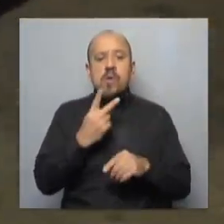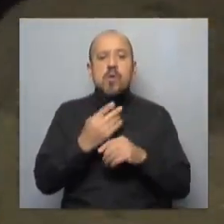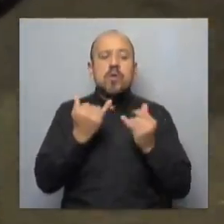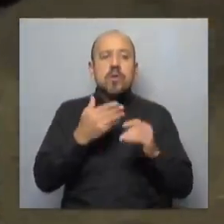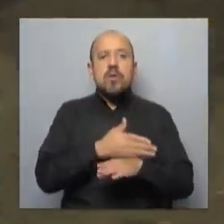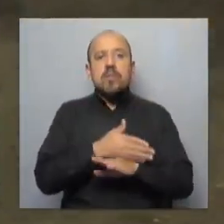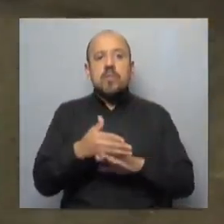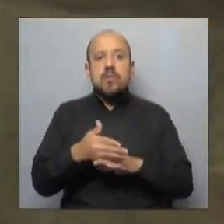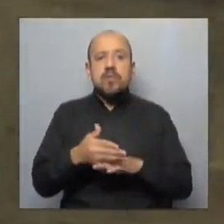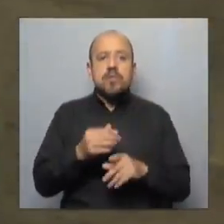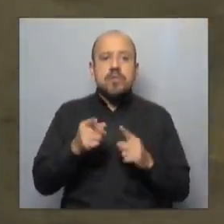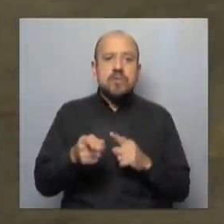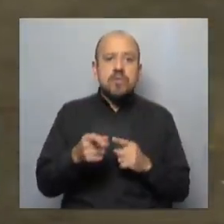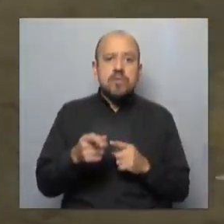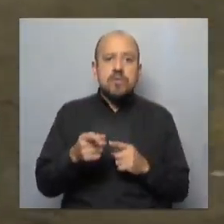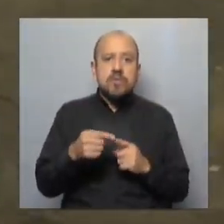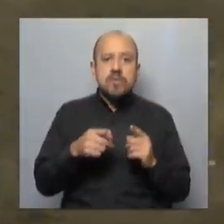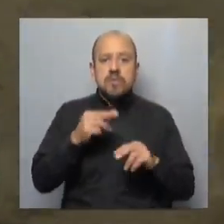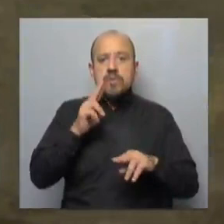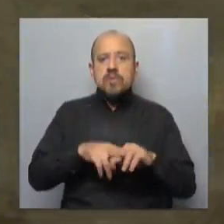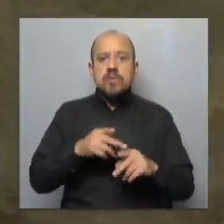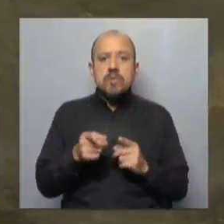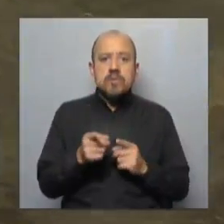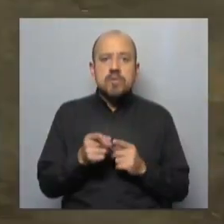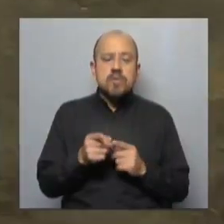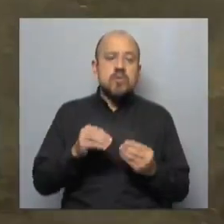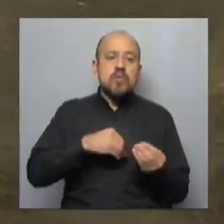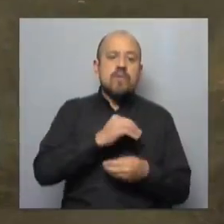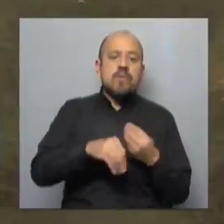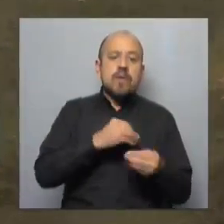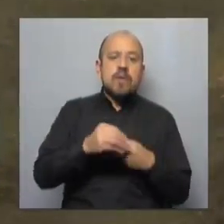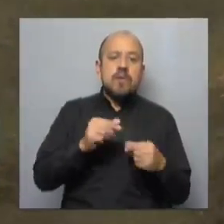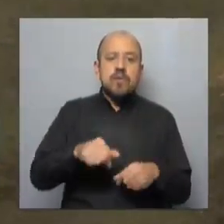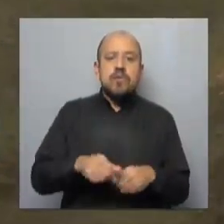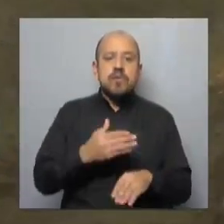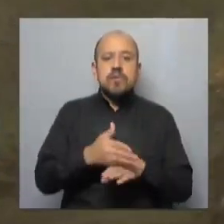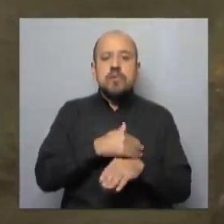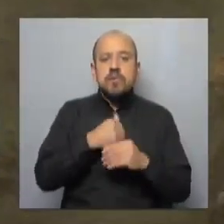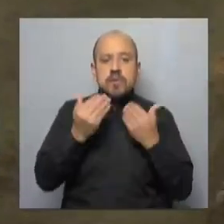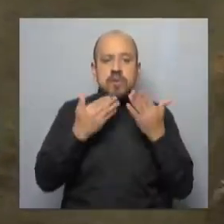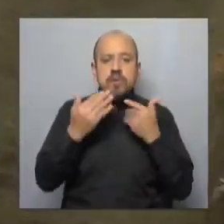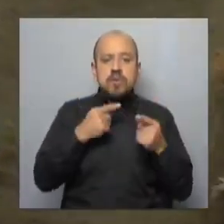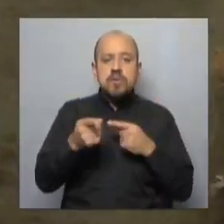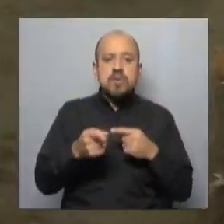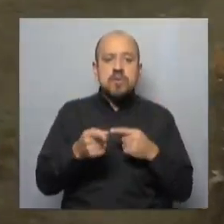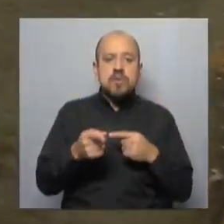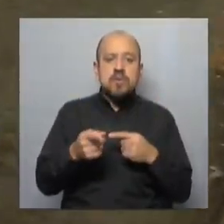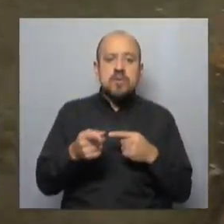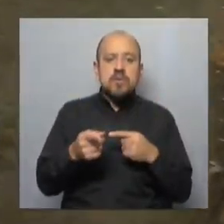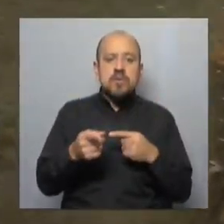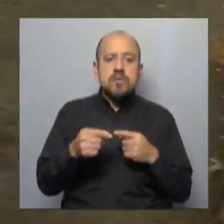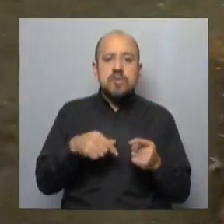de haber sido asesinado su familia está acá y hoy más temprano hablamos con ellos recordemos que hasta